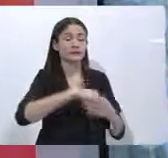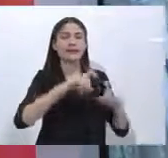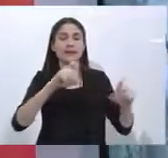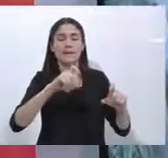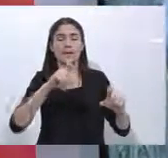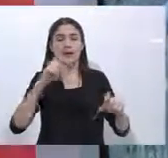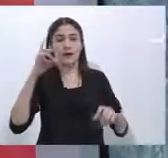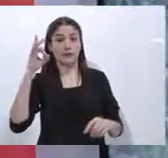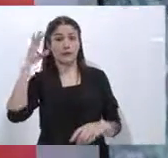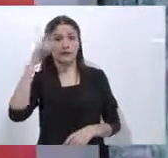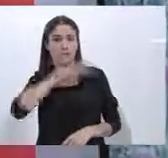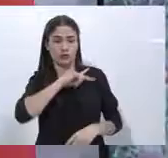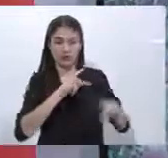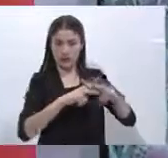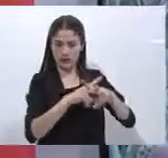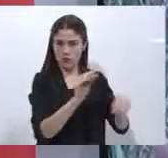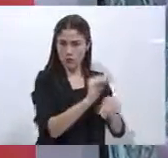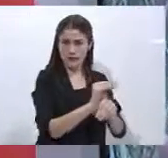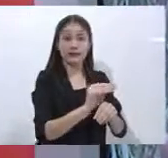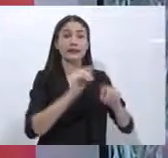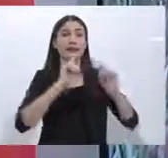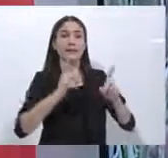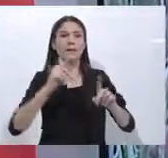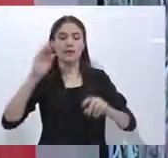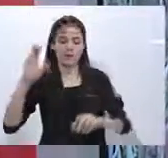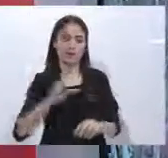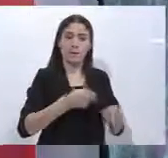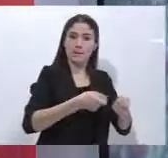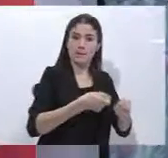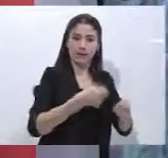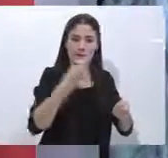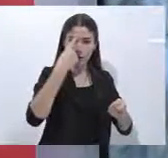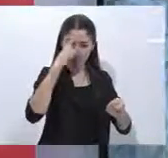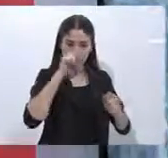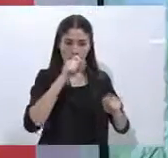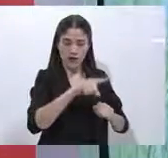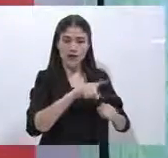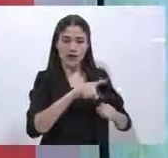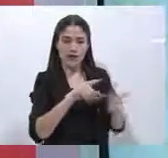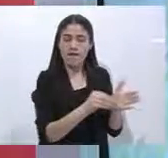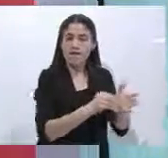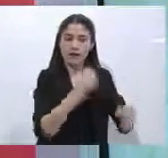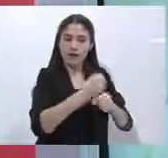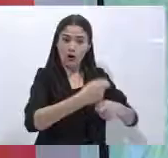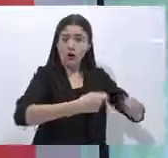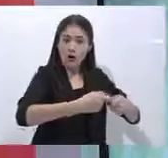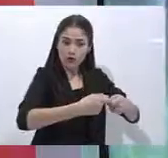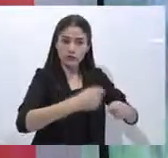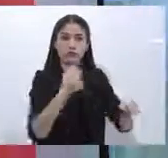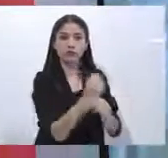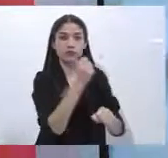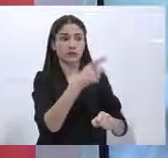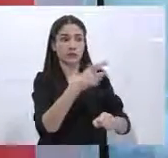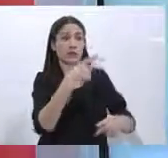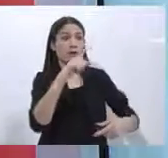acorde a lo que es ese cultivo porque no podemos dar un crédito con una taza para